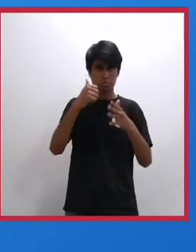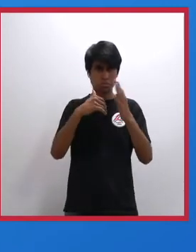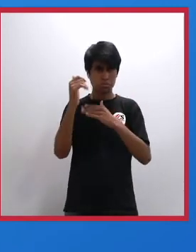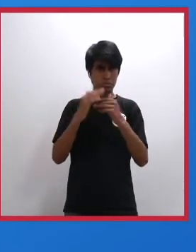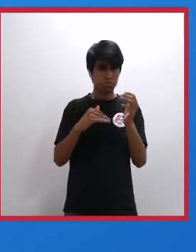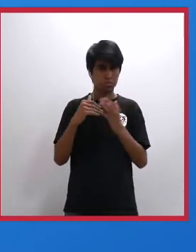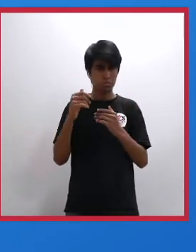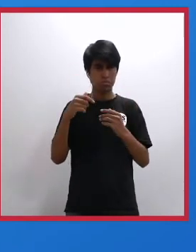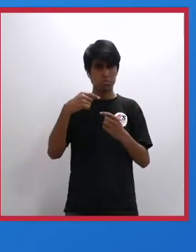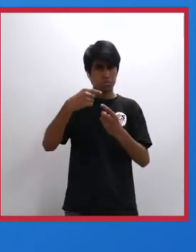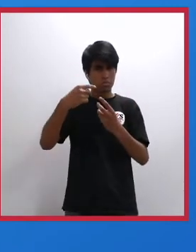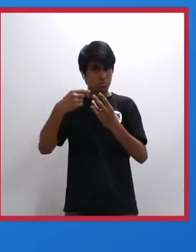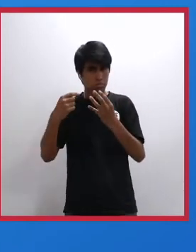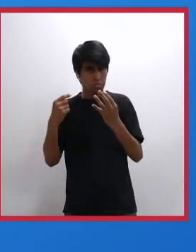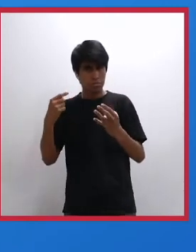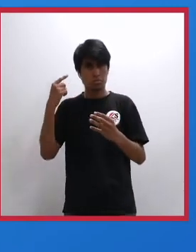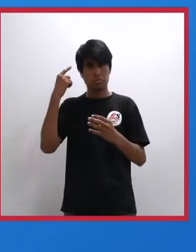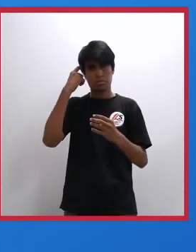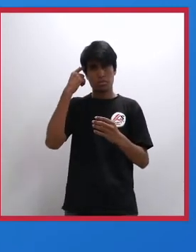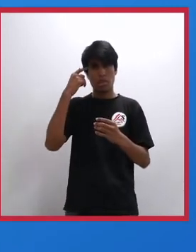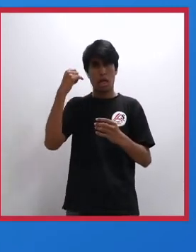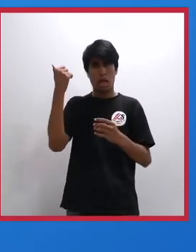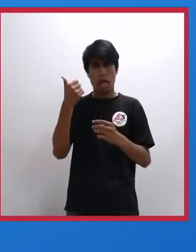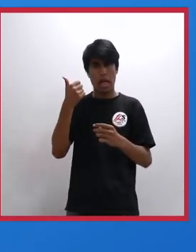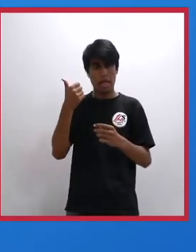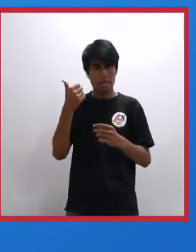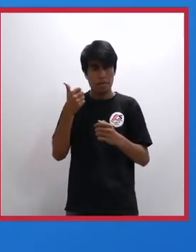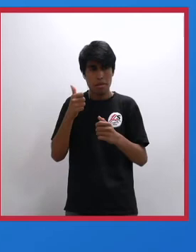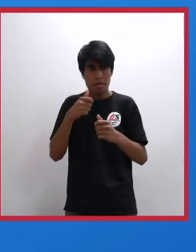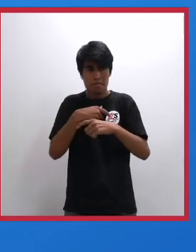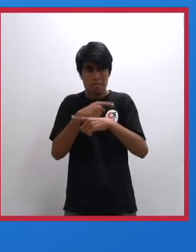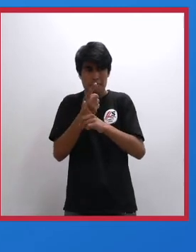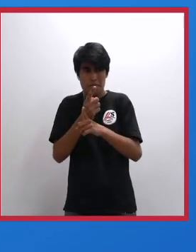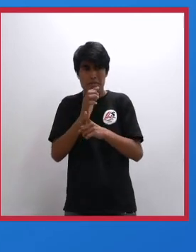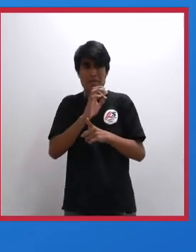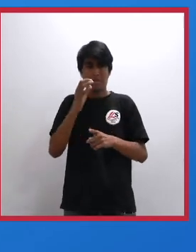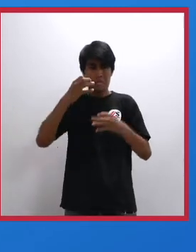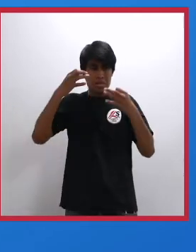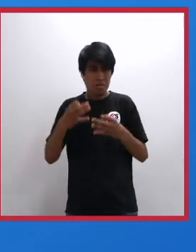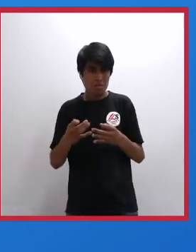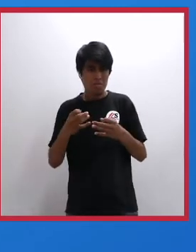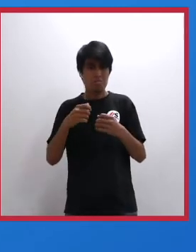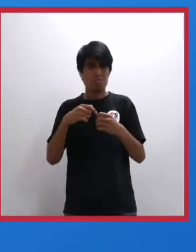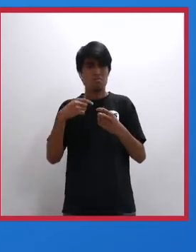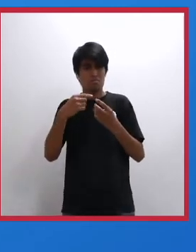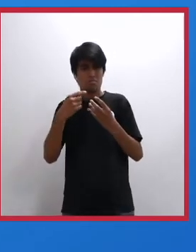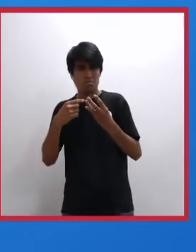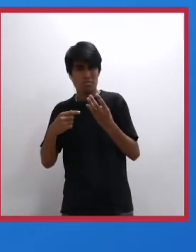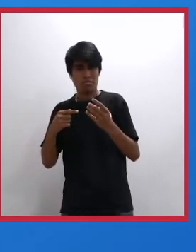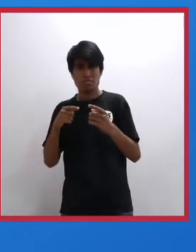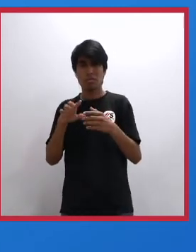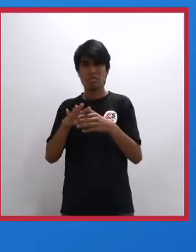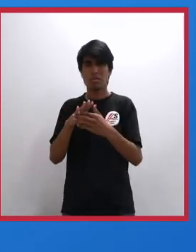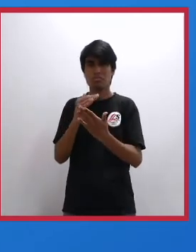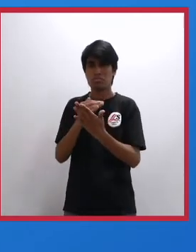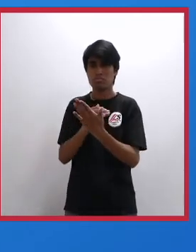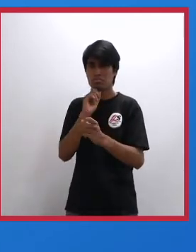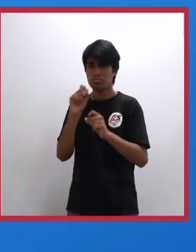de gestión de seguridad. Si contamos con el plan de ejecución segura conforme a las indicaciones